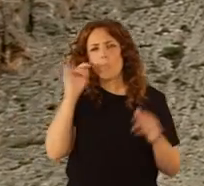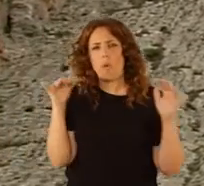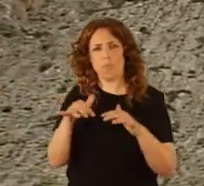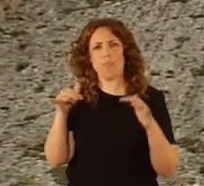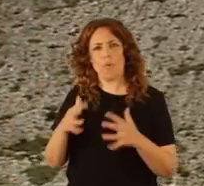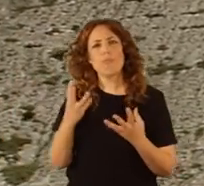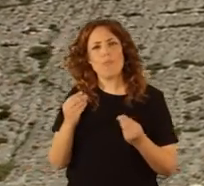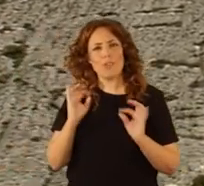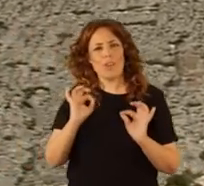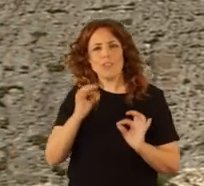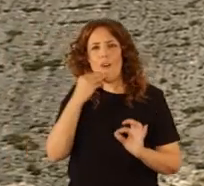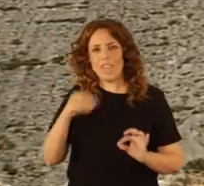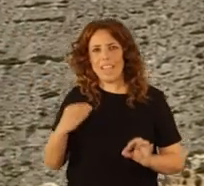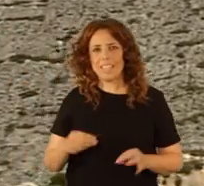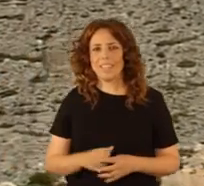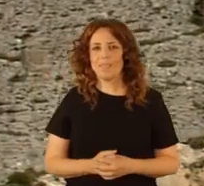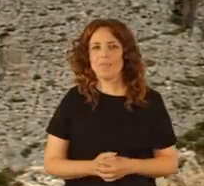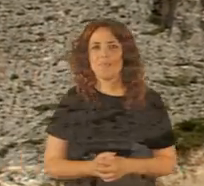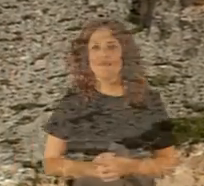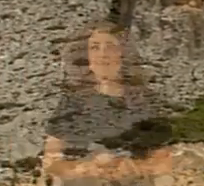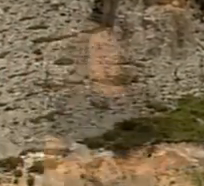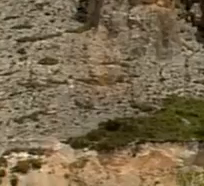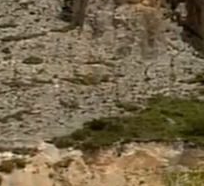turismo muy popular entre la población más